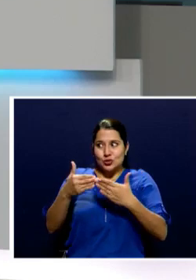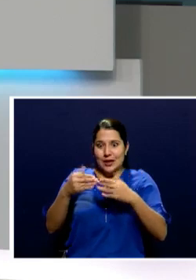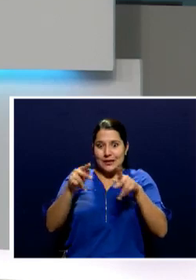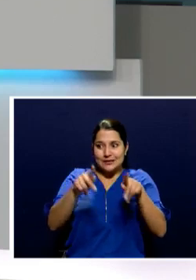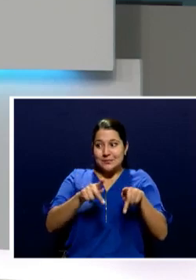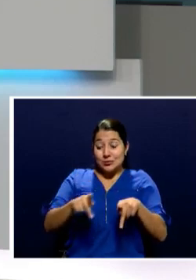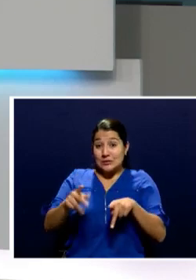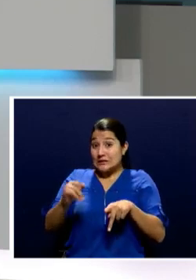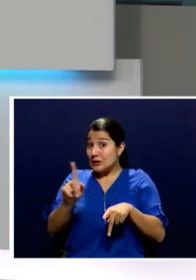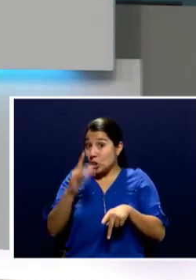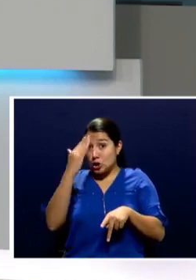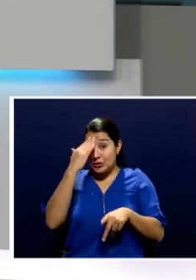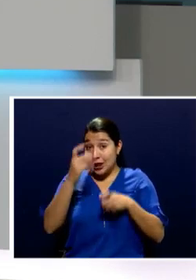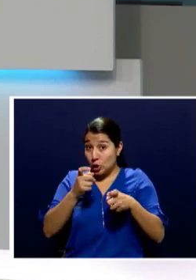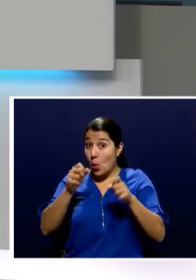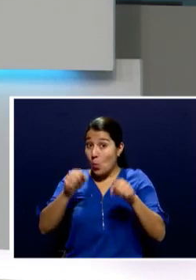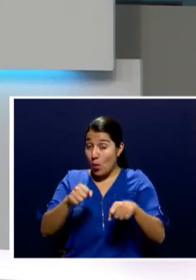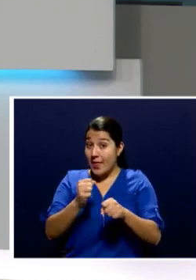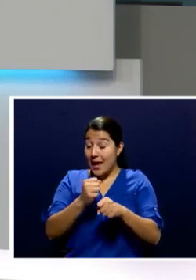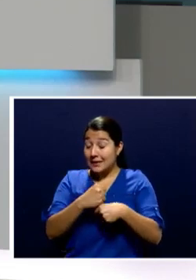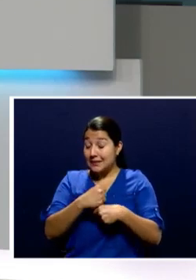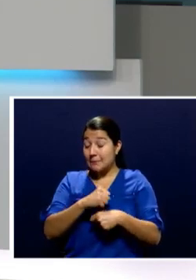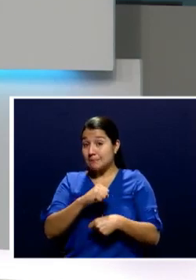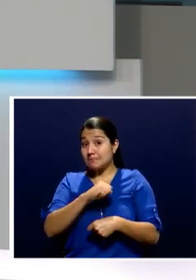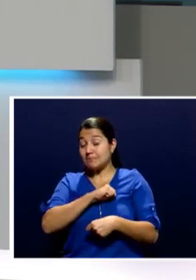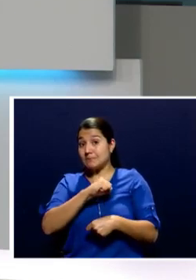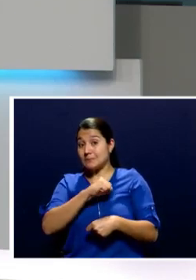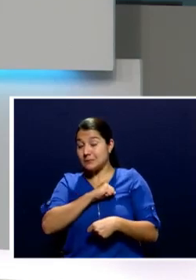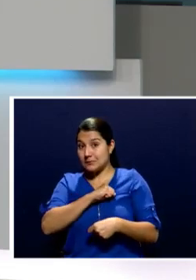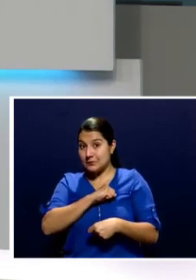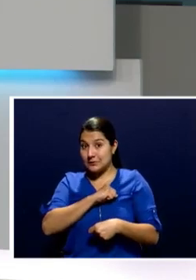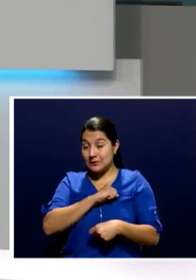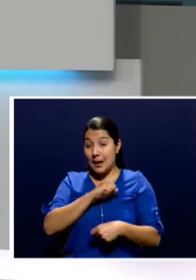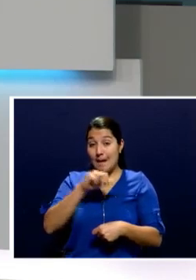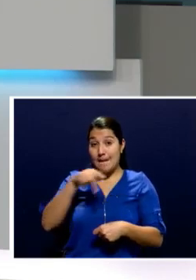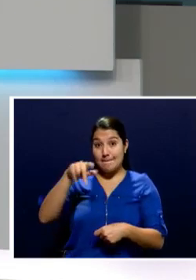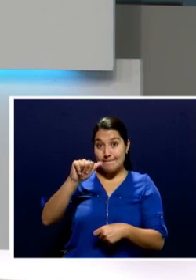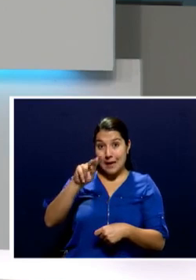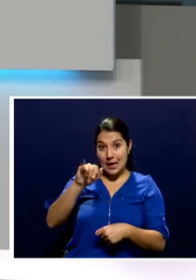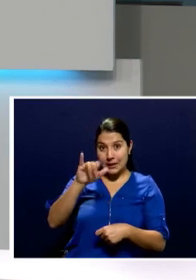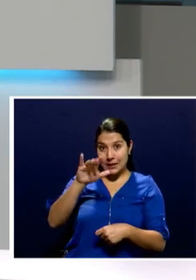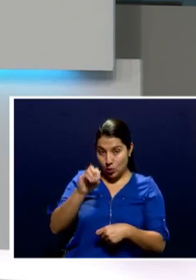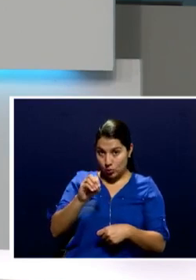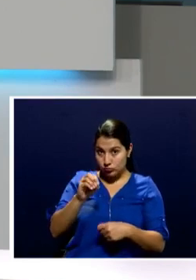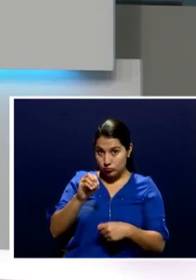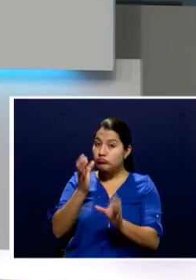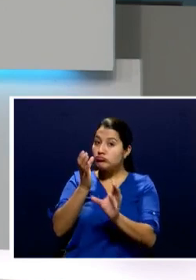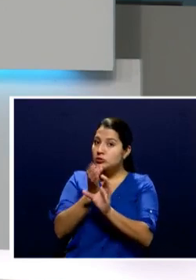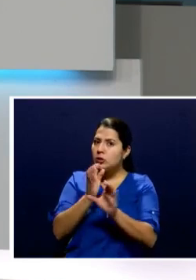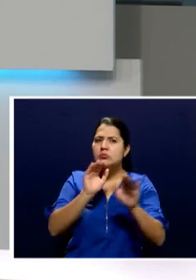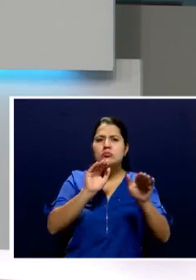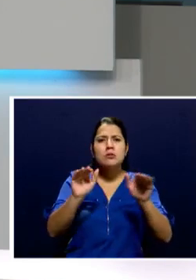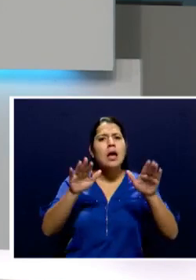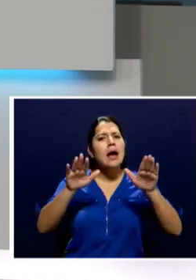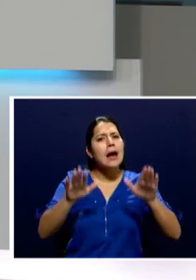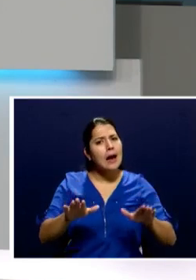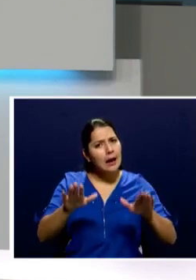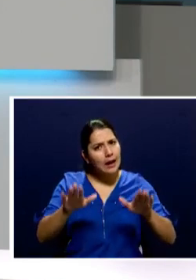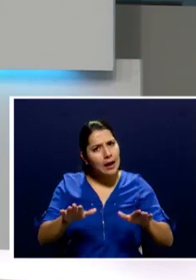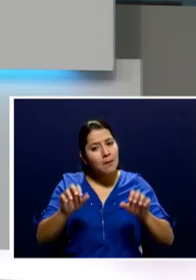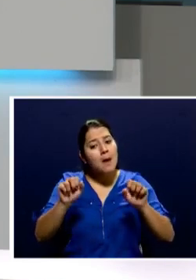puede ocasionar hasta un ataque de pánico. Los psicólogos recomiendan mantener la calma, disfrutar el tiempo